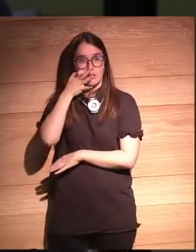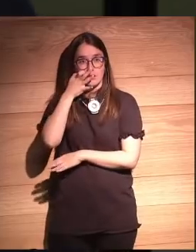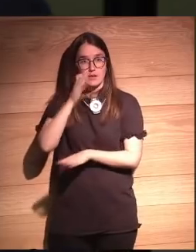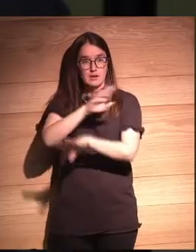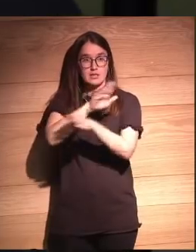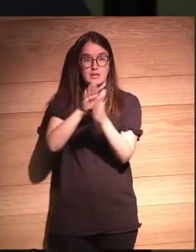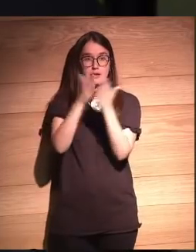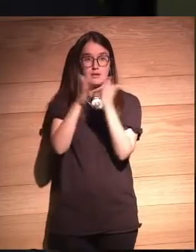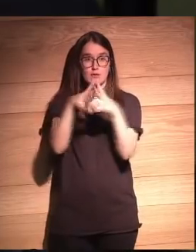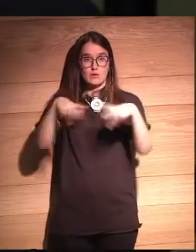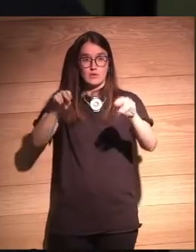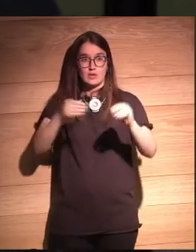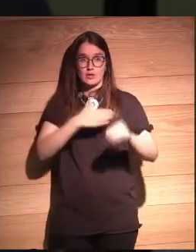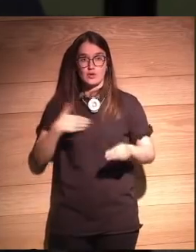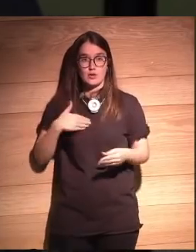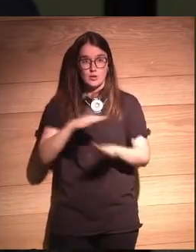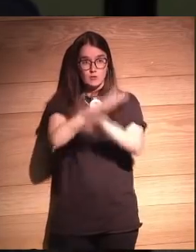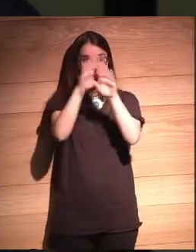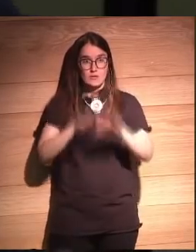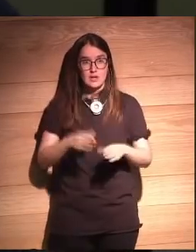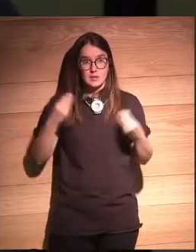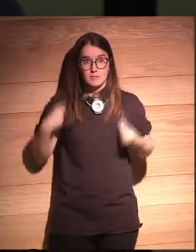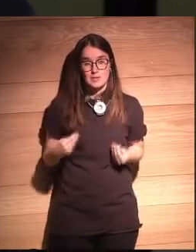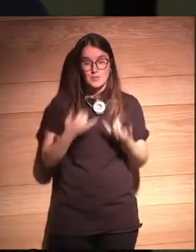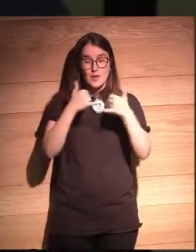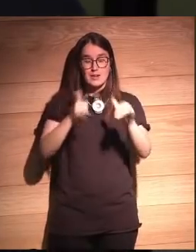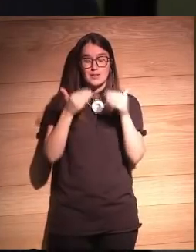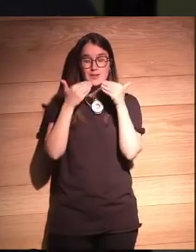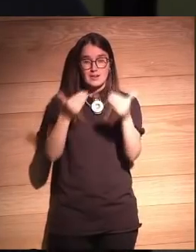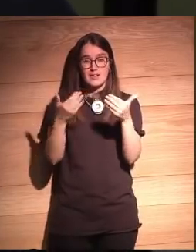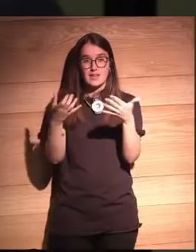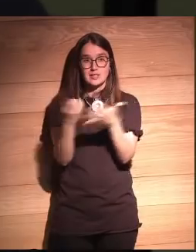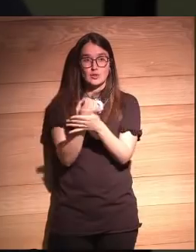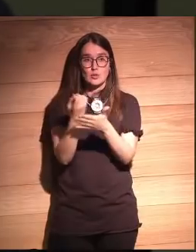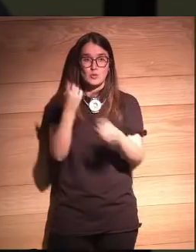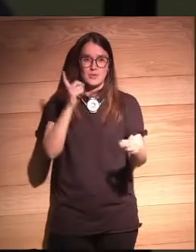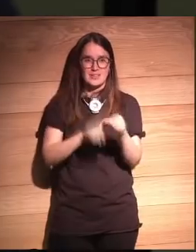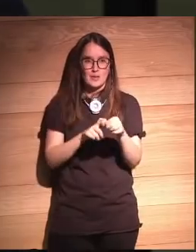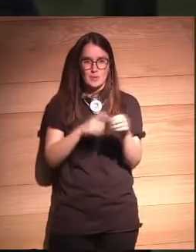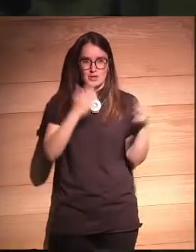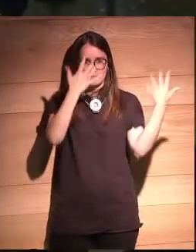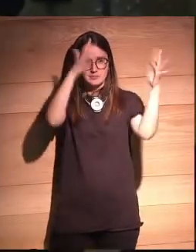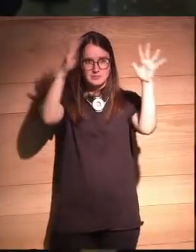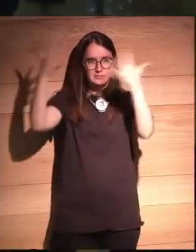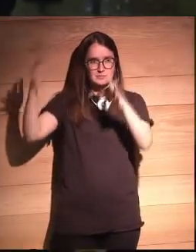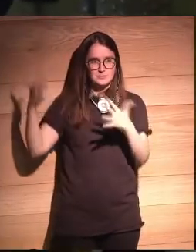cierra el libro y así me gustaría que cerráramos el acto agradeciéndoos a todas vuestra participación.